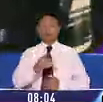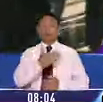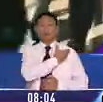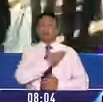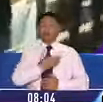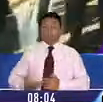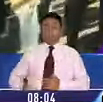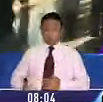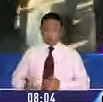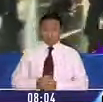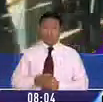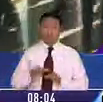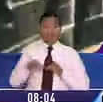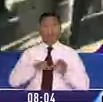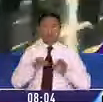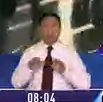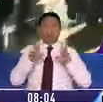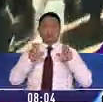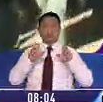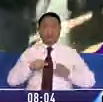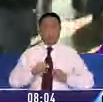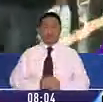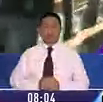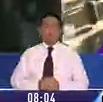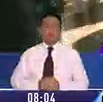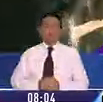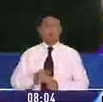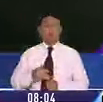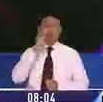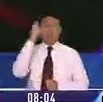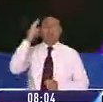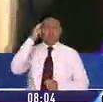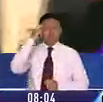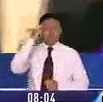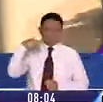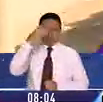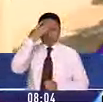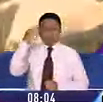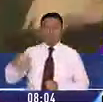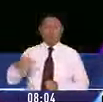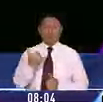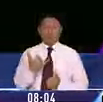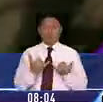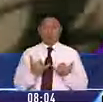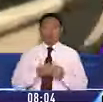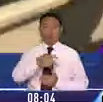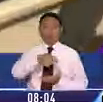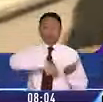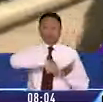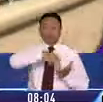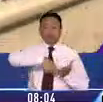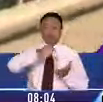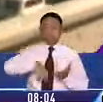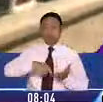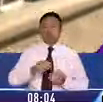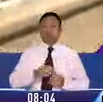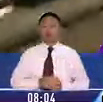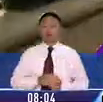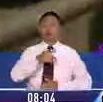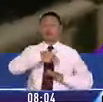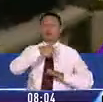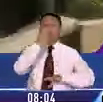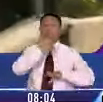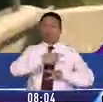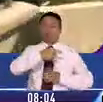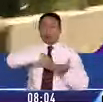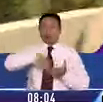mandatario ha dado alguna de sus razones por cuales ha suscrito este decreto ejecutivo. Ha señalado que